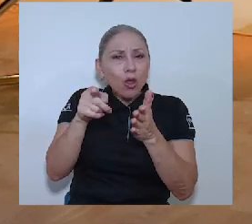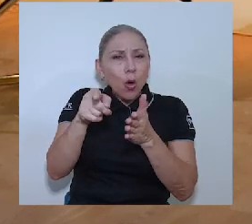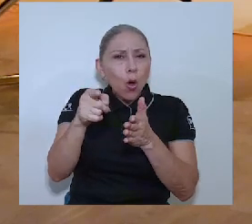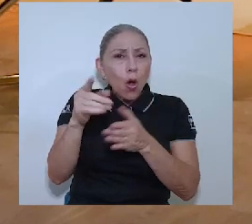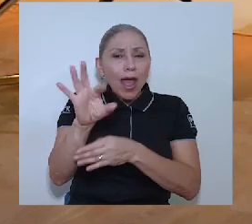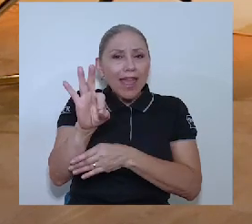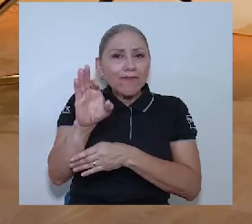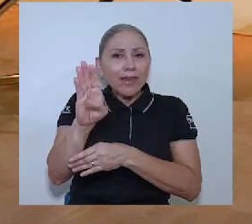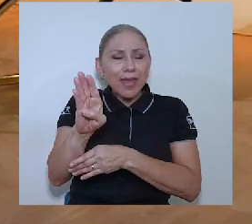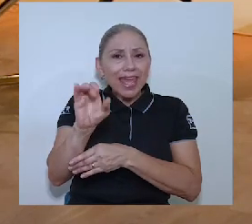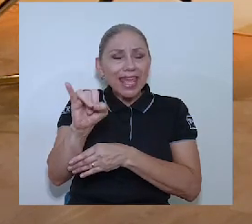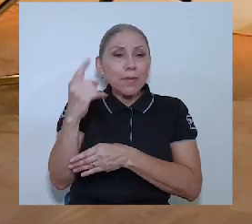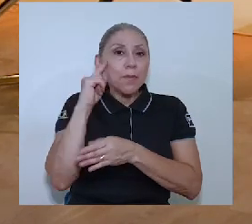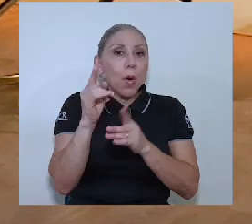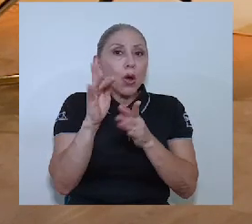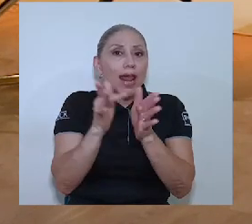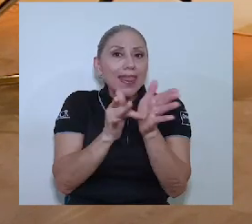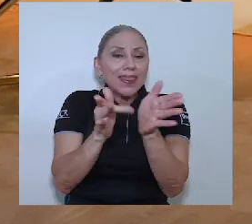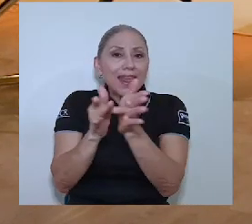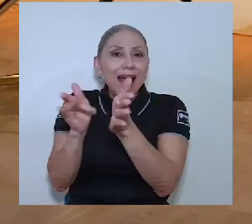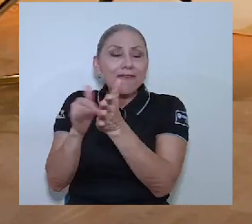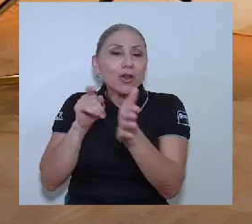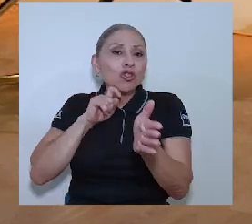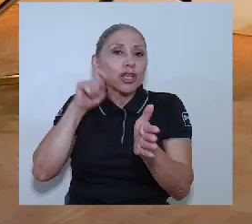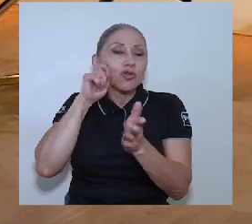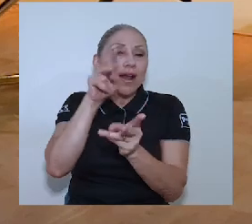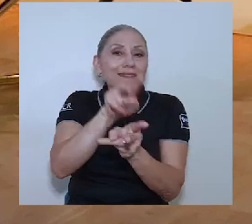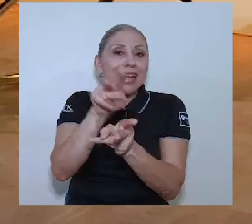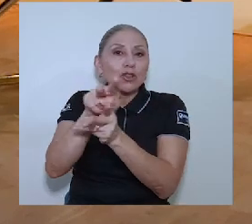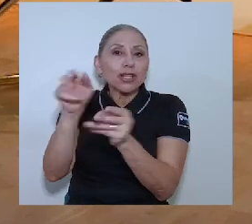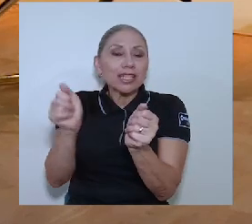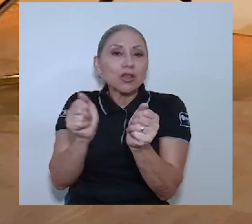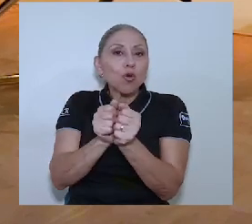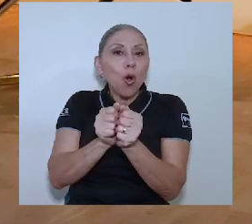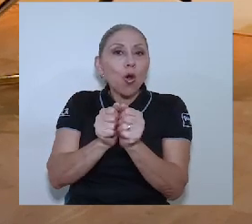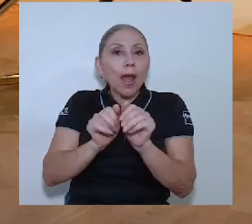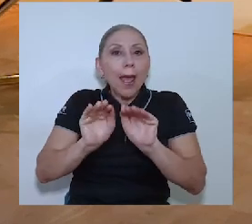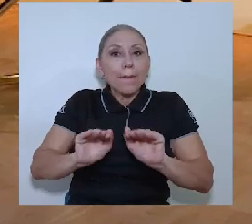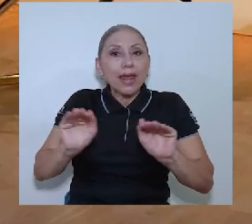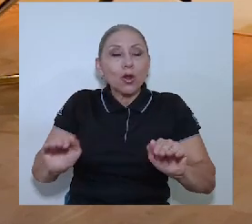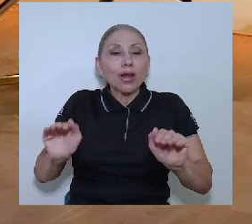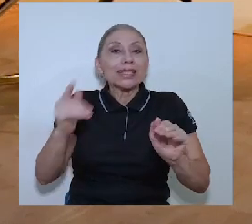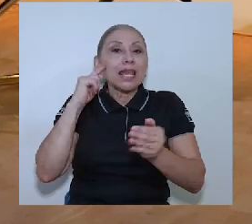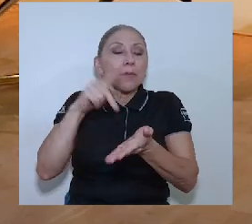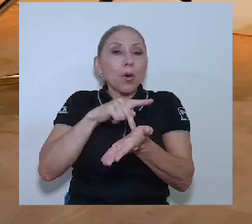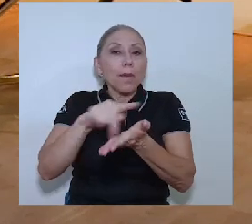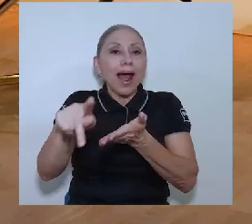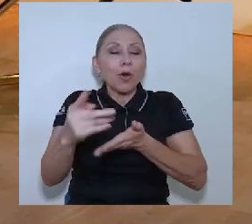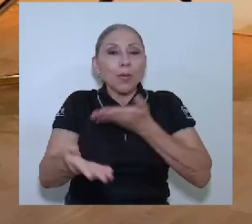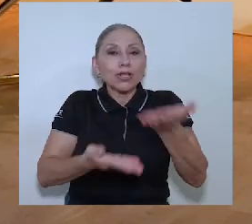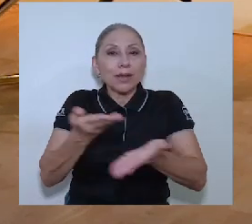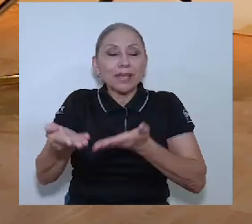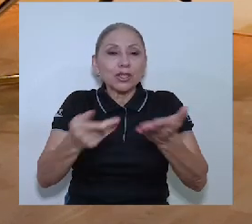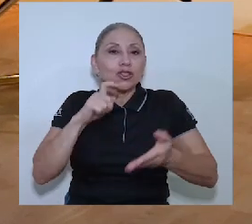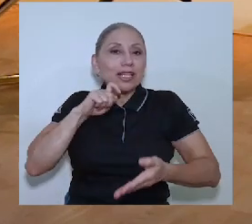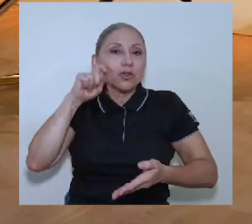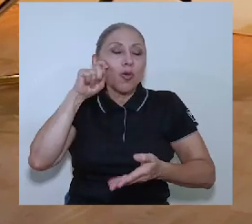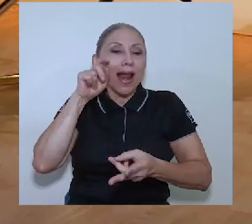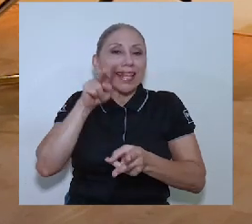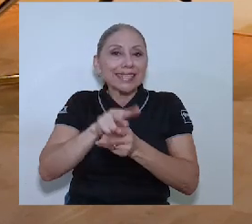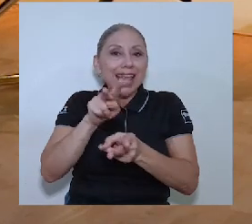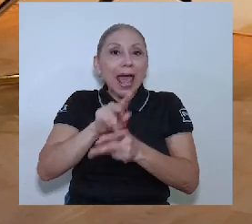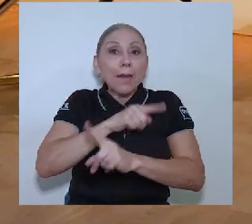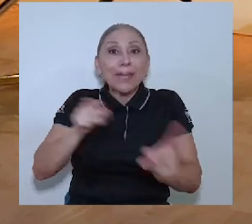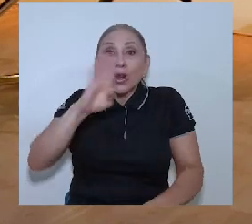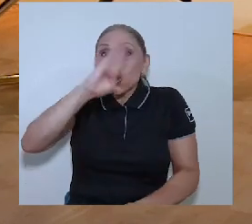tráfico sexual, por relaciones sexuales con menores y por pago por servicios sexuales, pero nunca se llegó a una